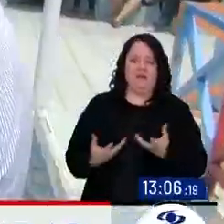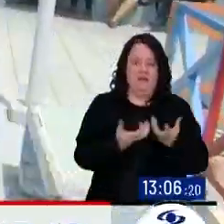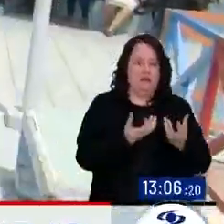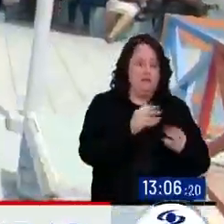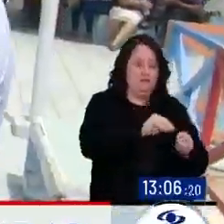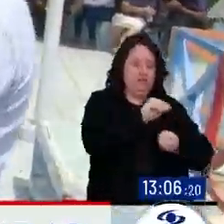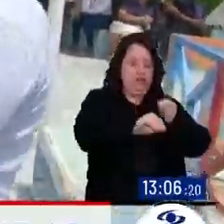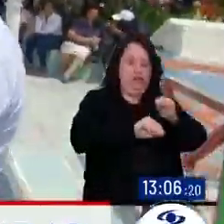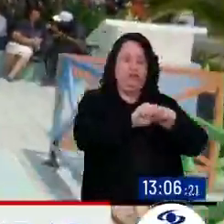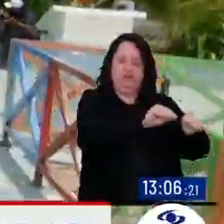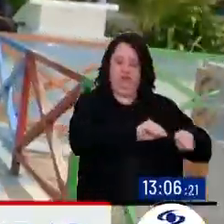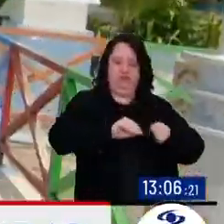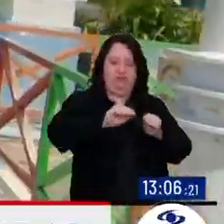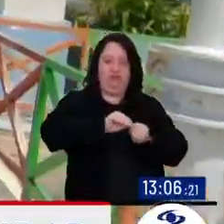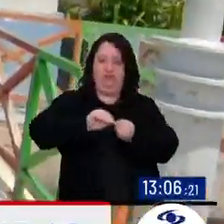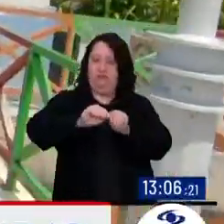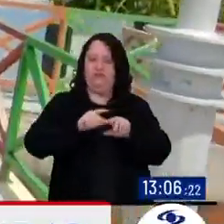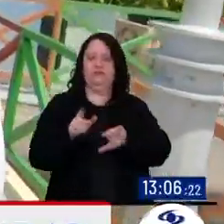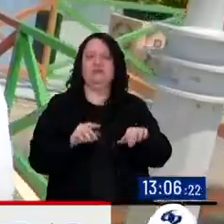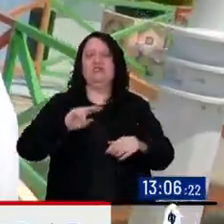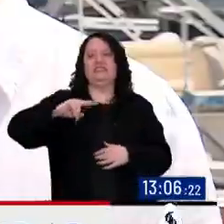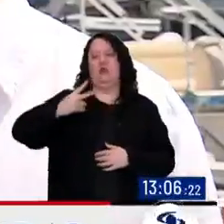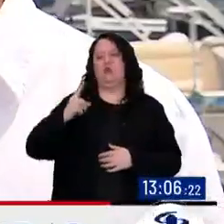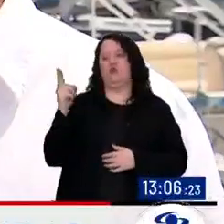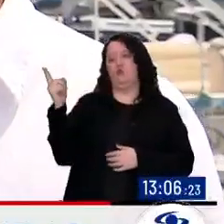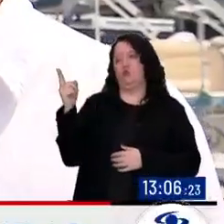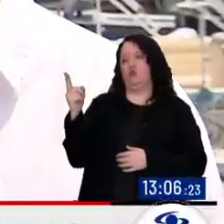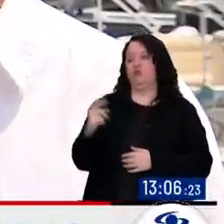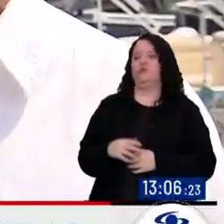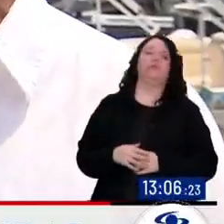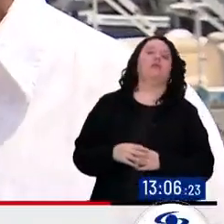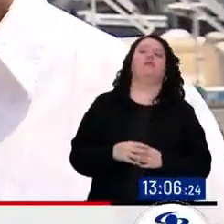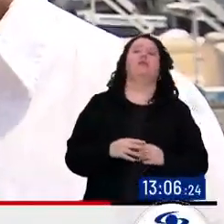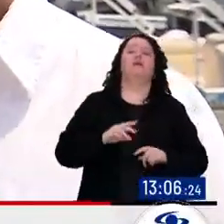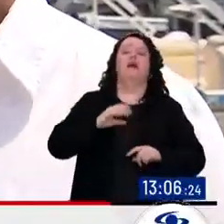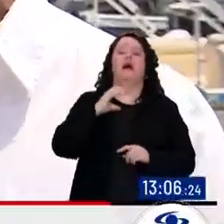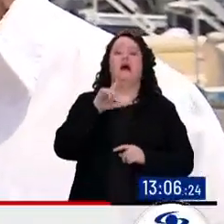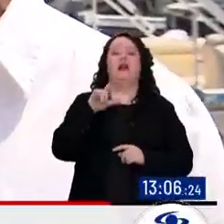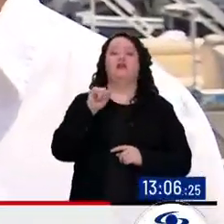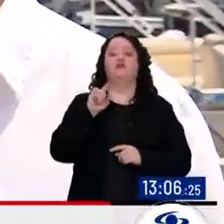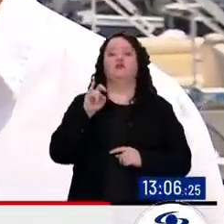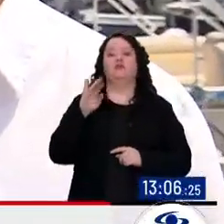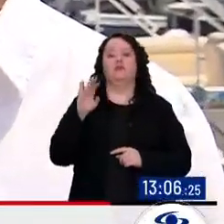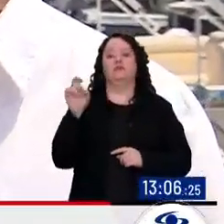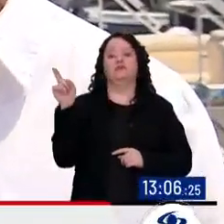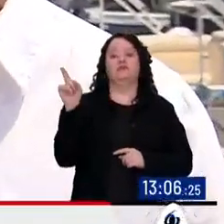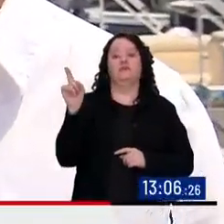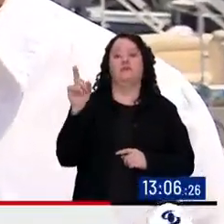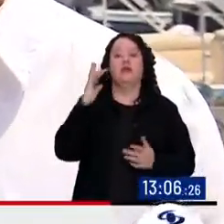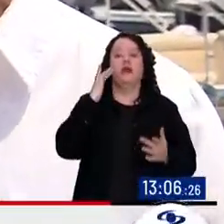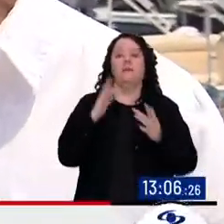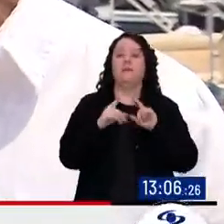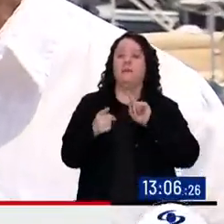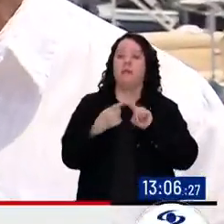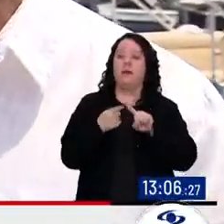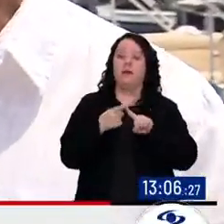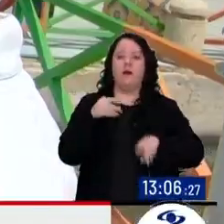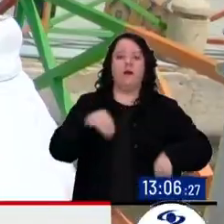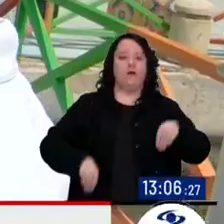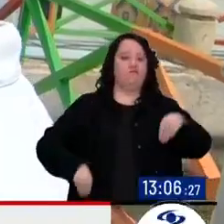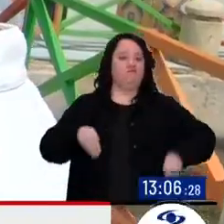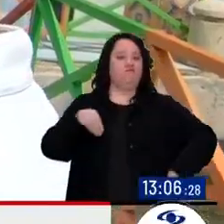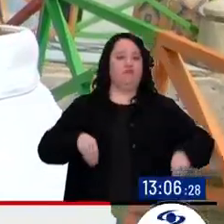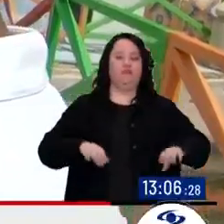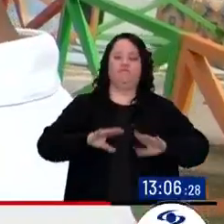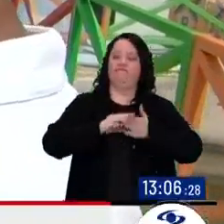muchas gracias. Vamos con el segundo candidato, Carlos Bryan Uribe. Lo primero que hay que hacer es acabar la corrupción que existe en la OCRE.